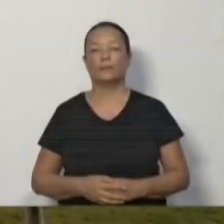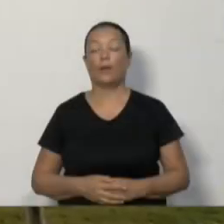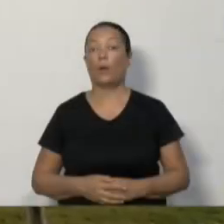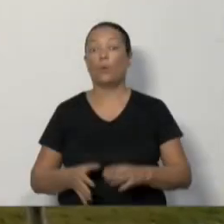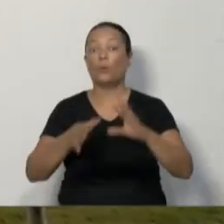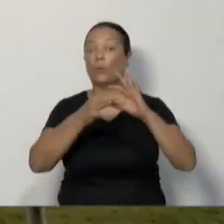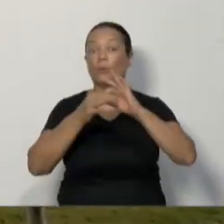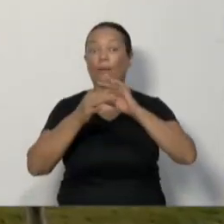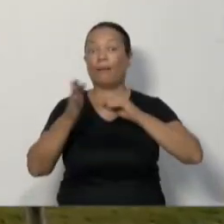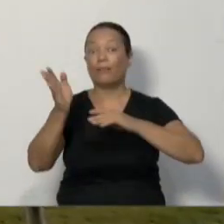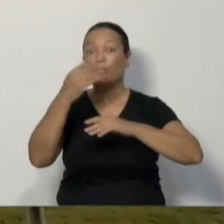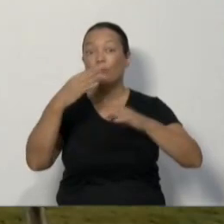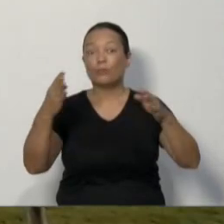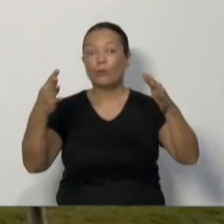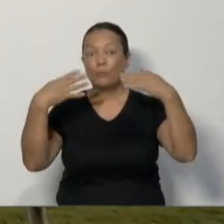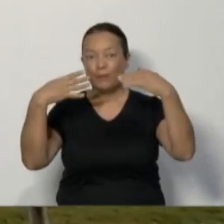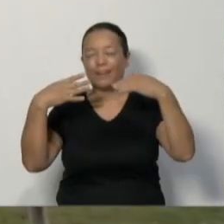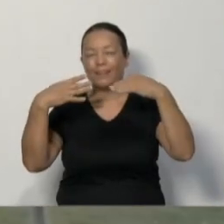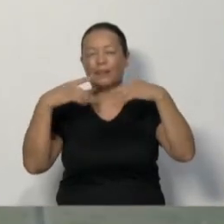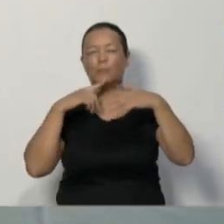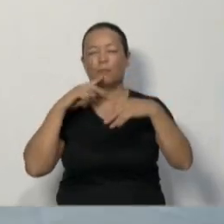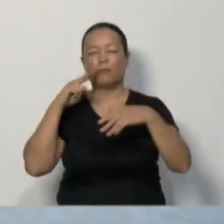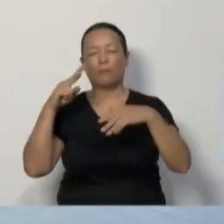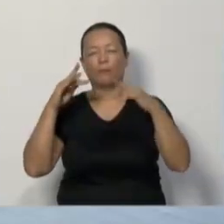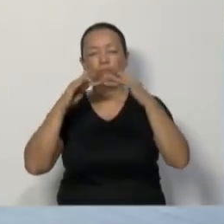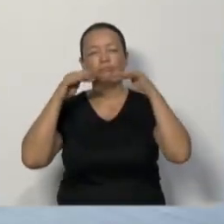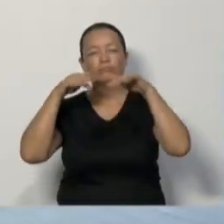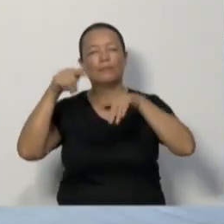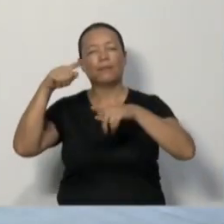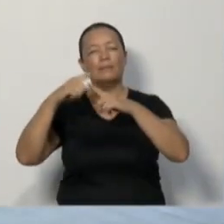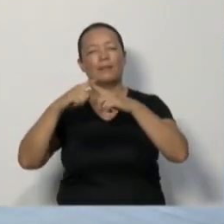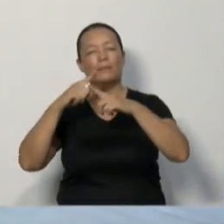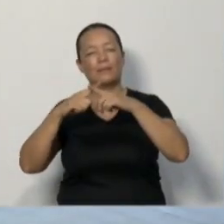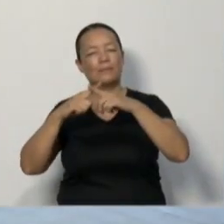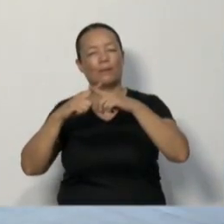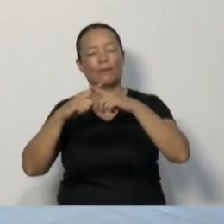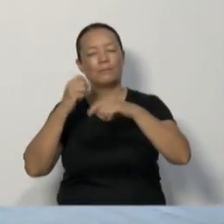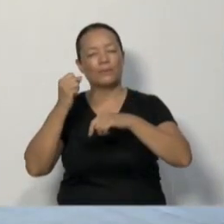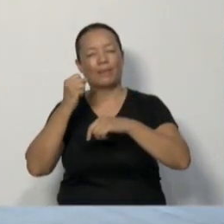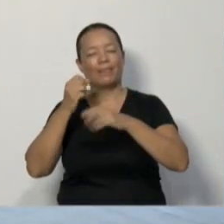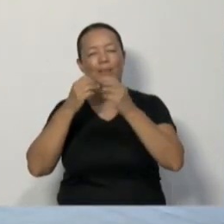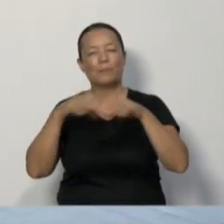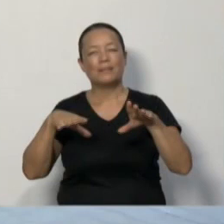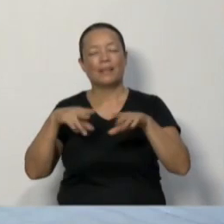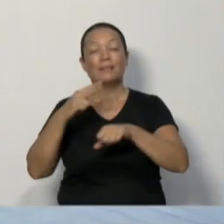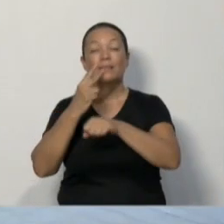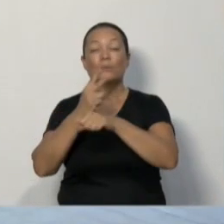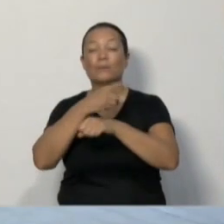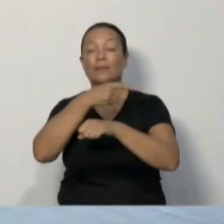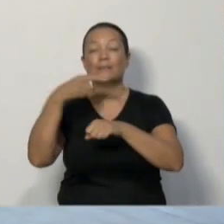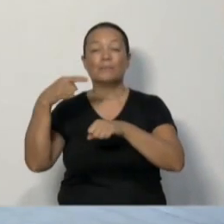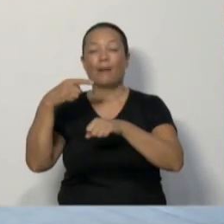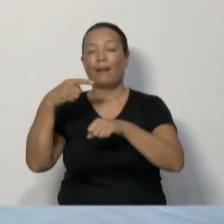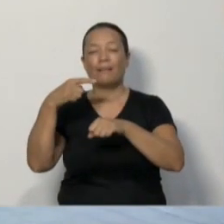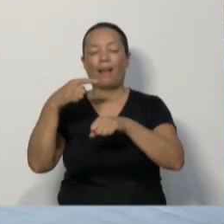junto con todos los que se unen por los medios de comunicación con esta celebración, comenzamos la segunda